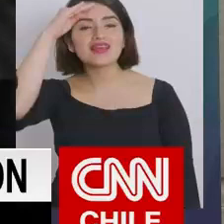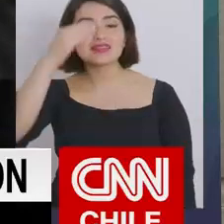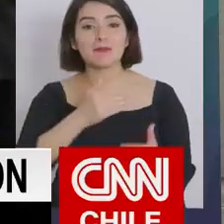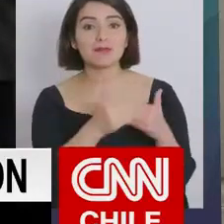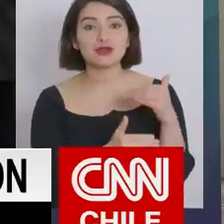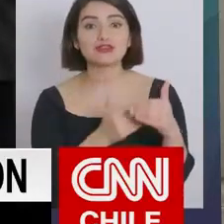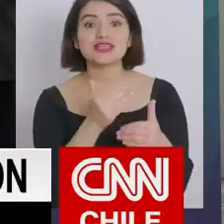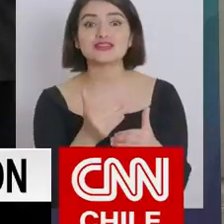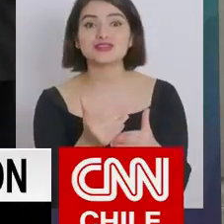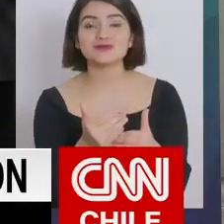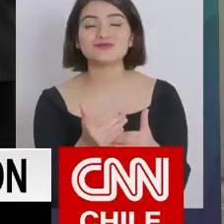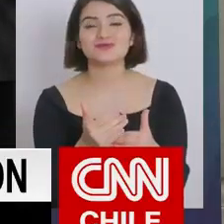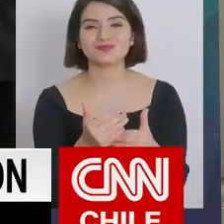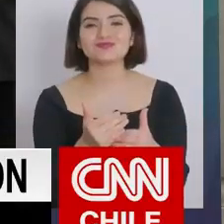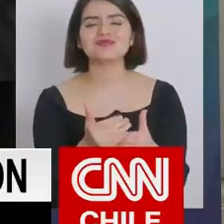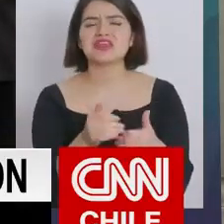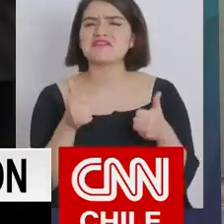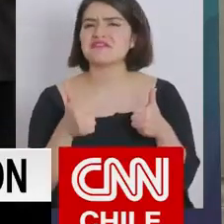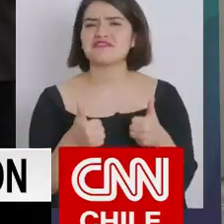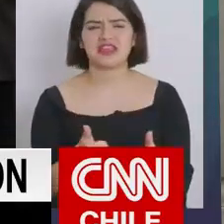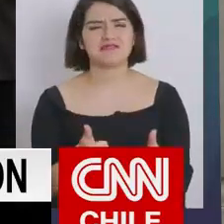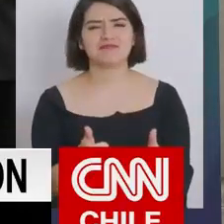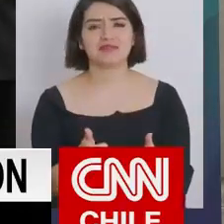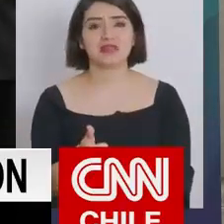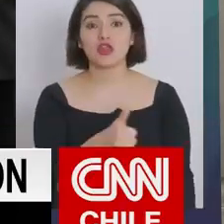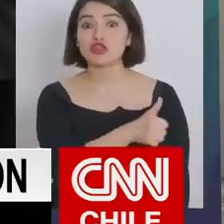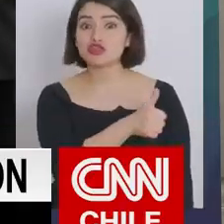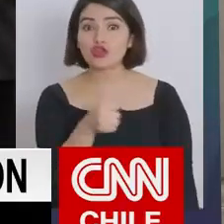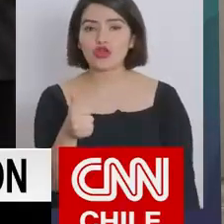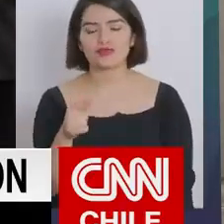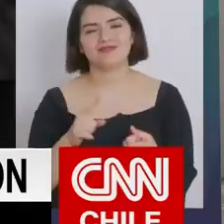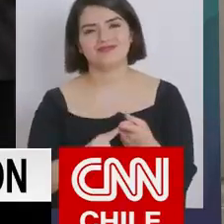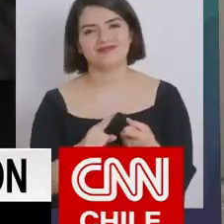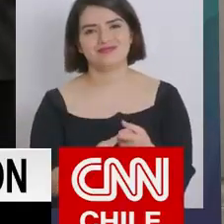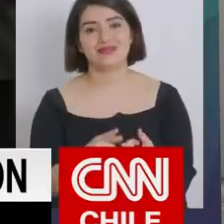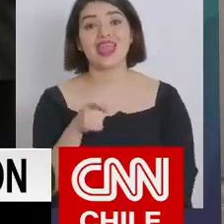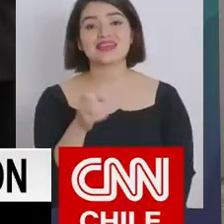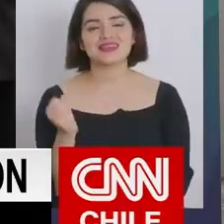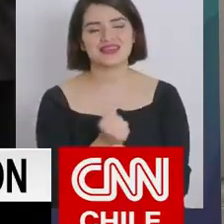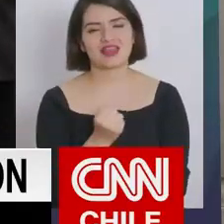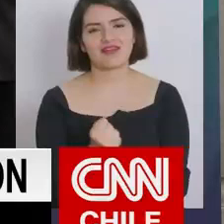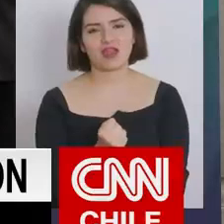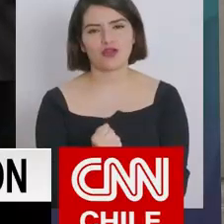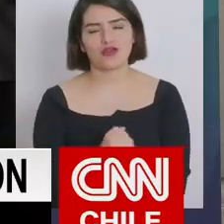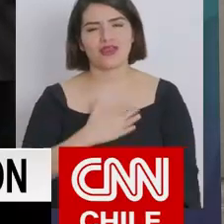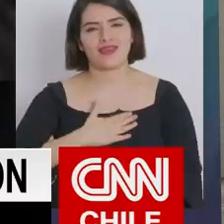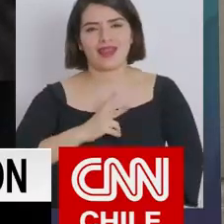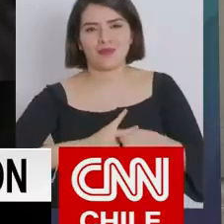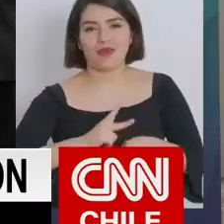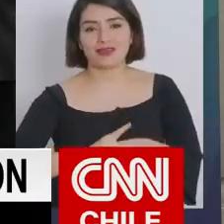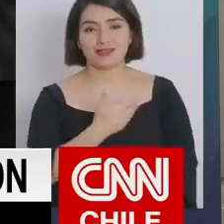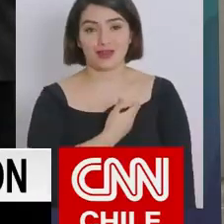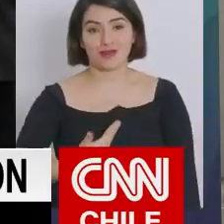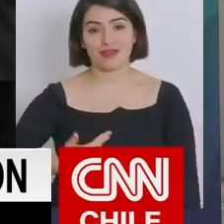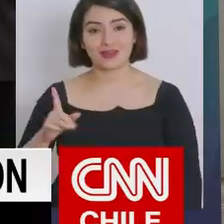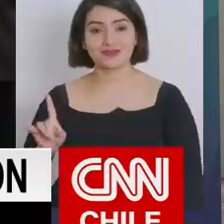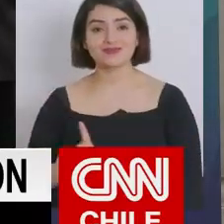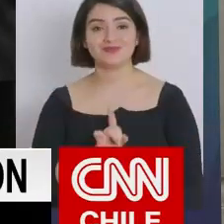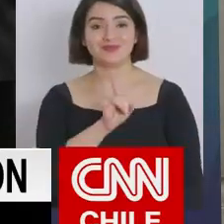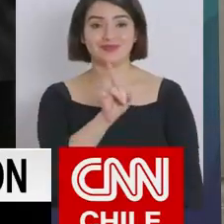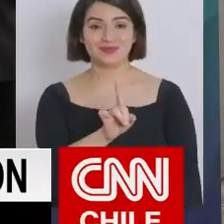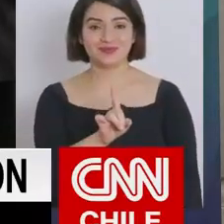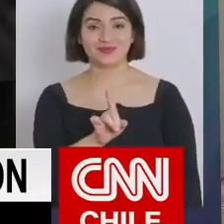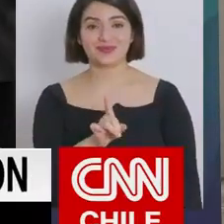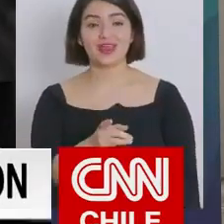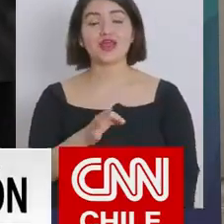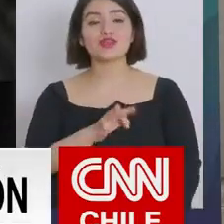proceso es un proceso que va a salir bien si lo hacemos entre todos. Y ese es el trabajo que queremos hacer como gobierno. Y ahora dejo con ustedes a la